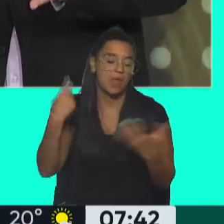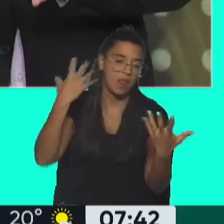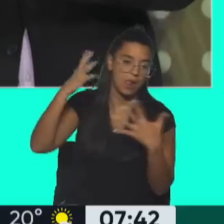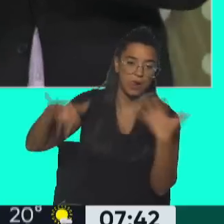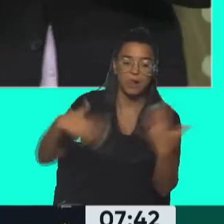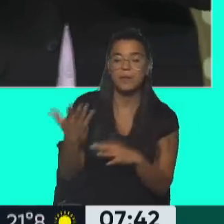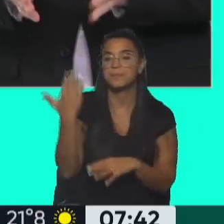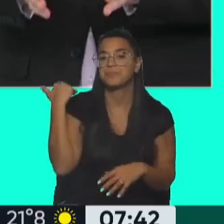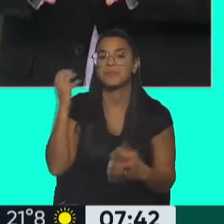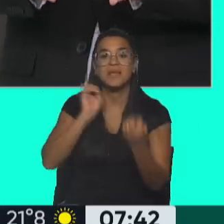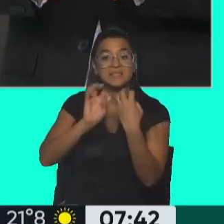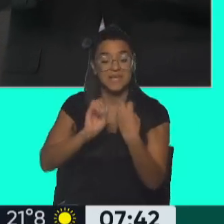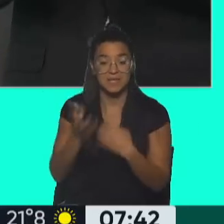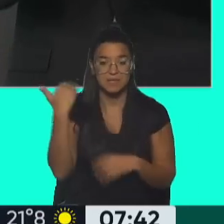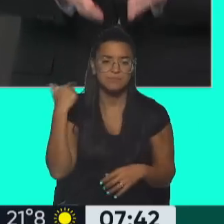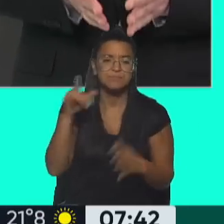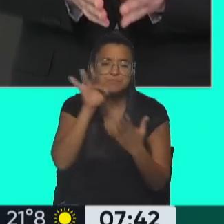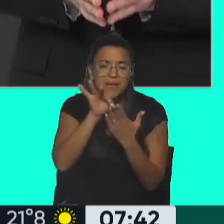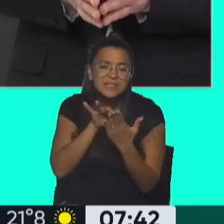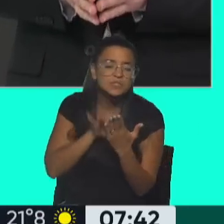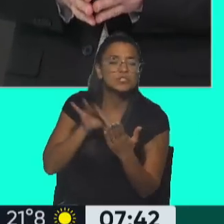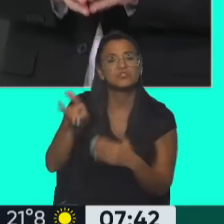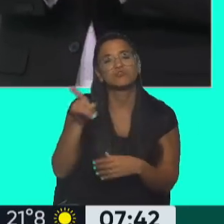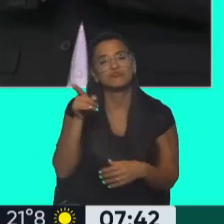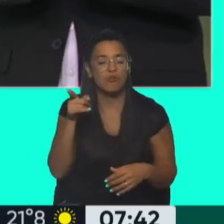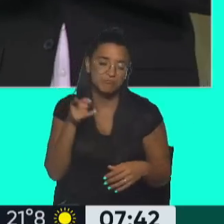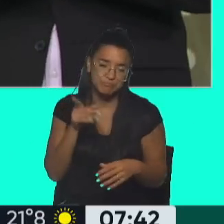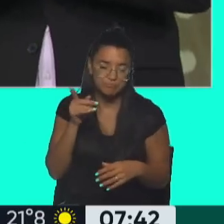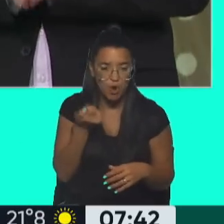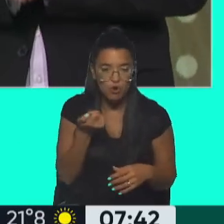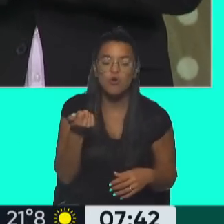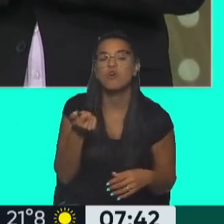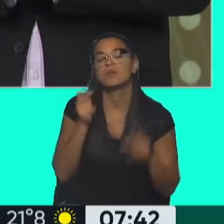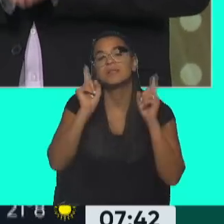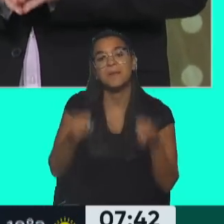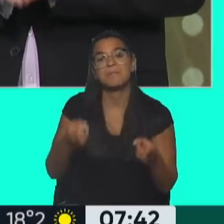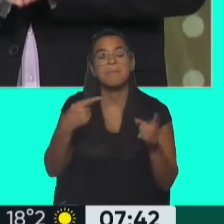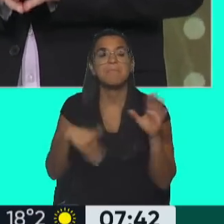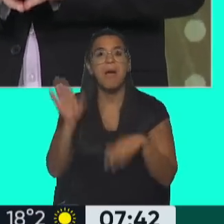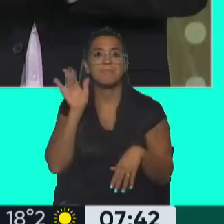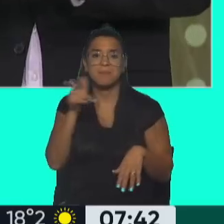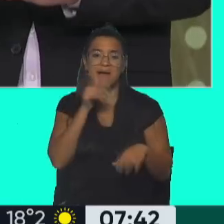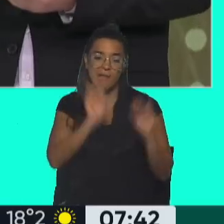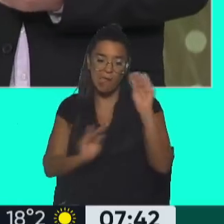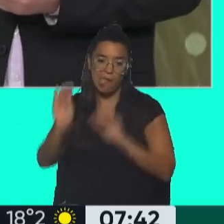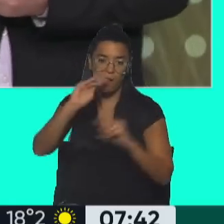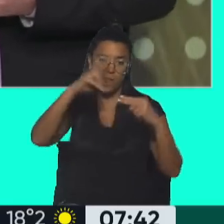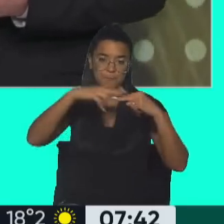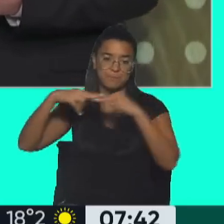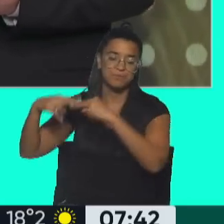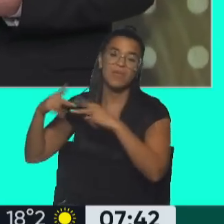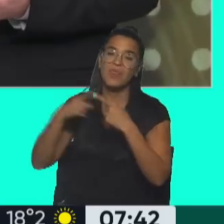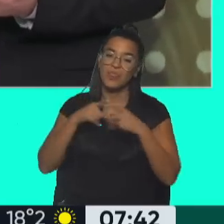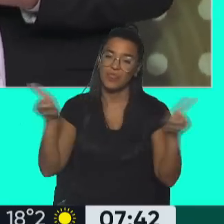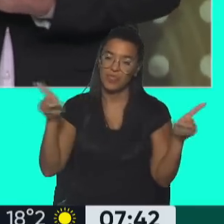ayer eran mucho menos precisos, mucho menos rigurosos y sobre todo parecían editados, lo cual marcaba una